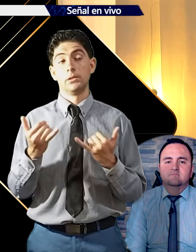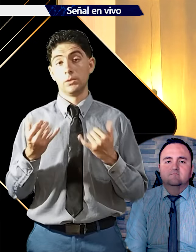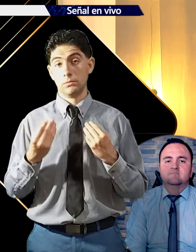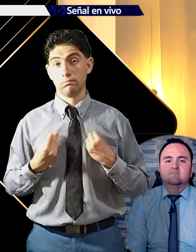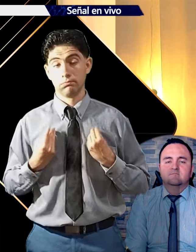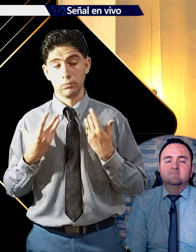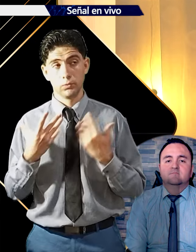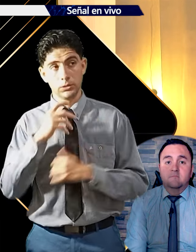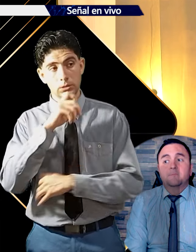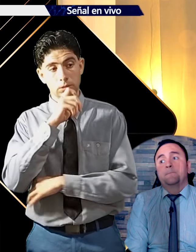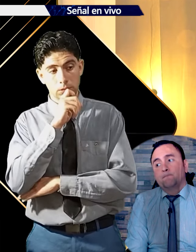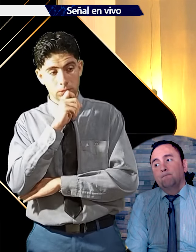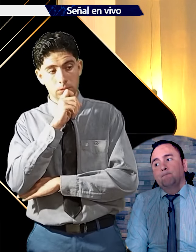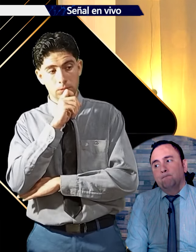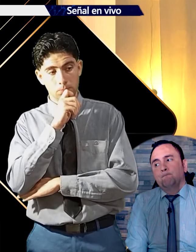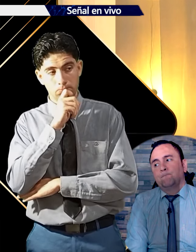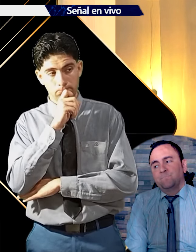Estamos viviendo tiempos